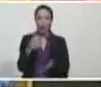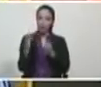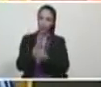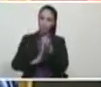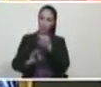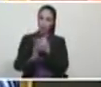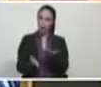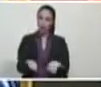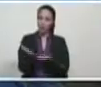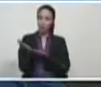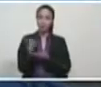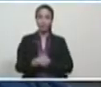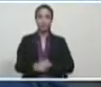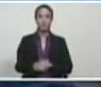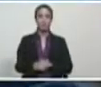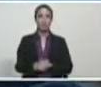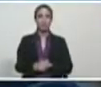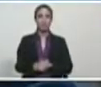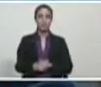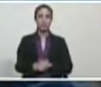favor.